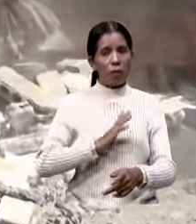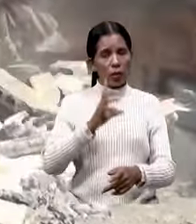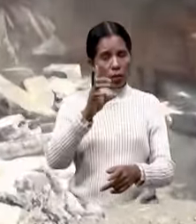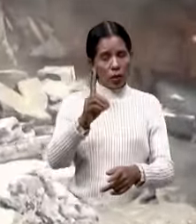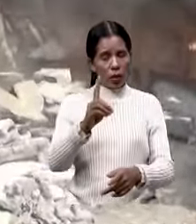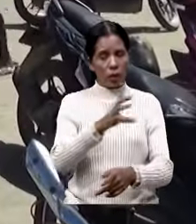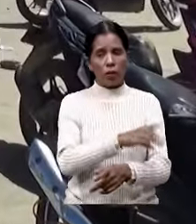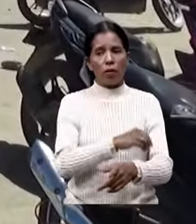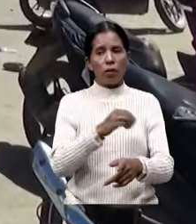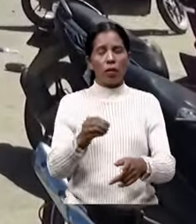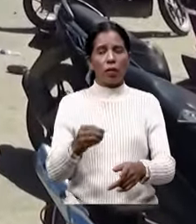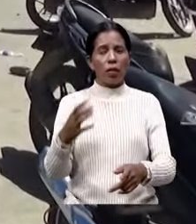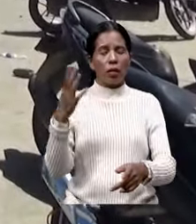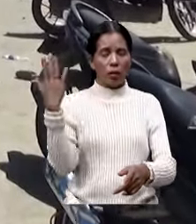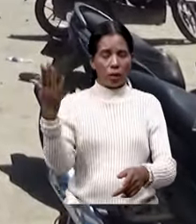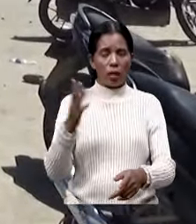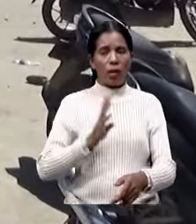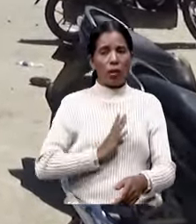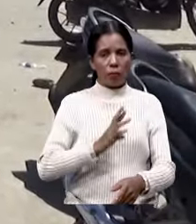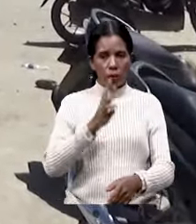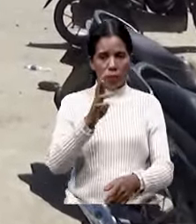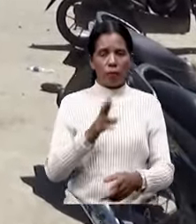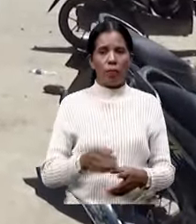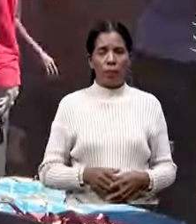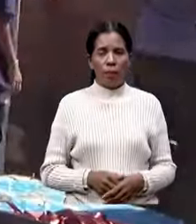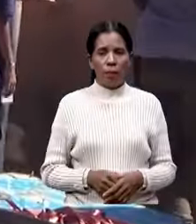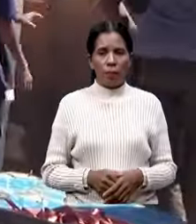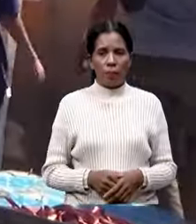Aitara Clara, no Terminal Becora. Anderito Ximenes, Mateus Romário, GMN.